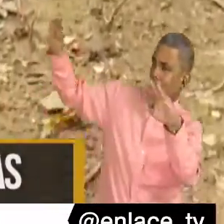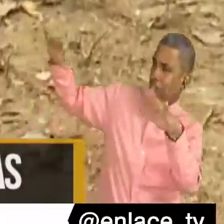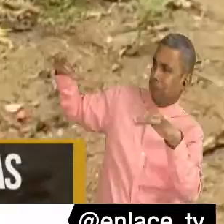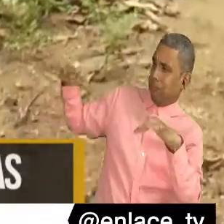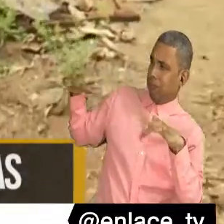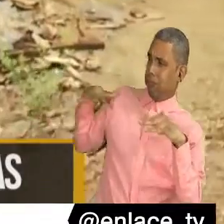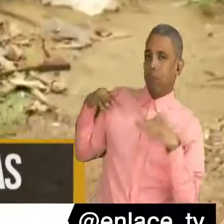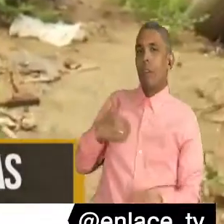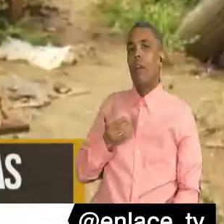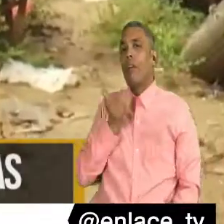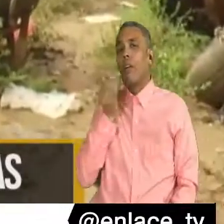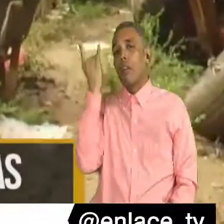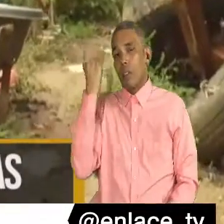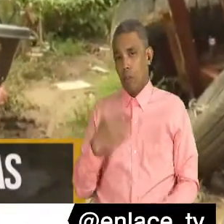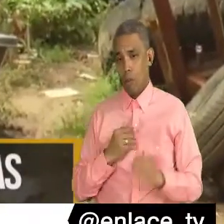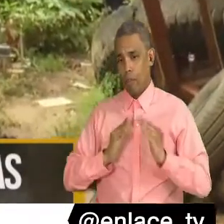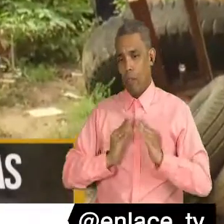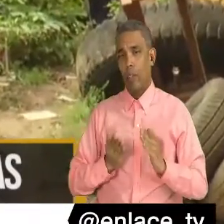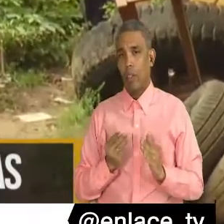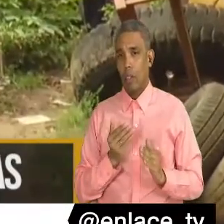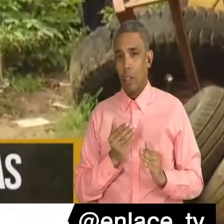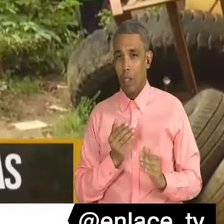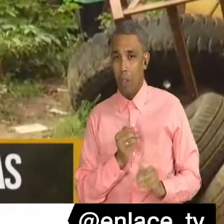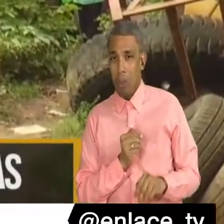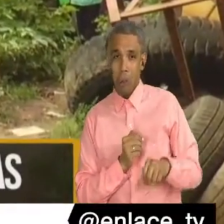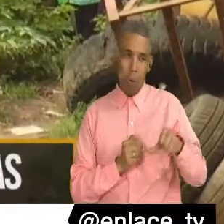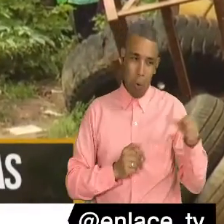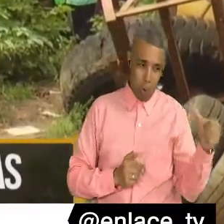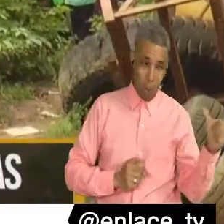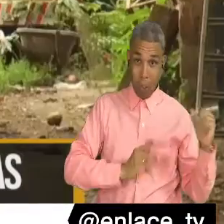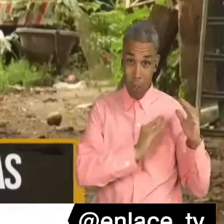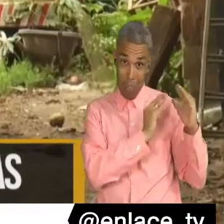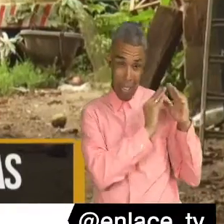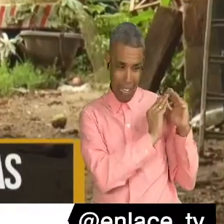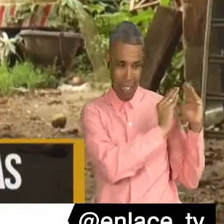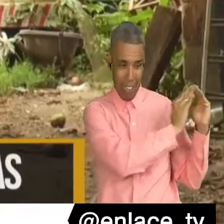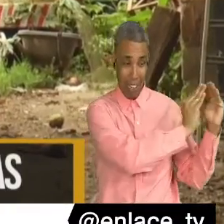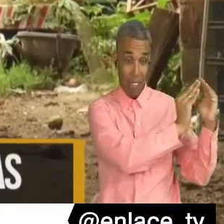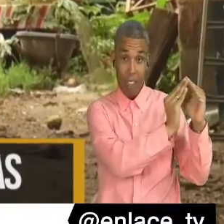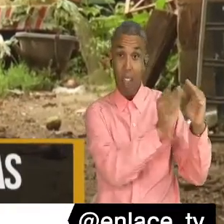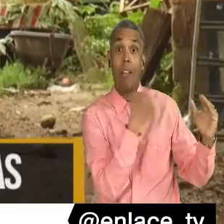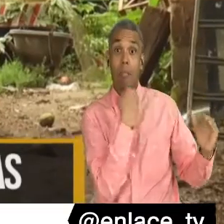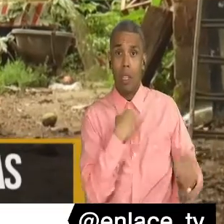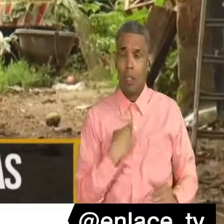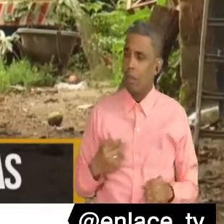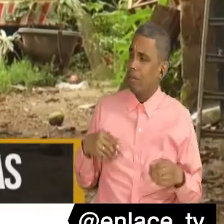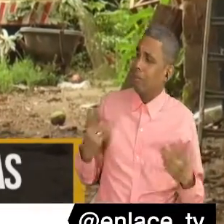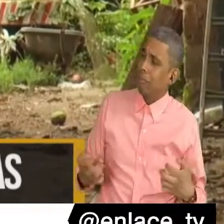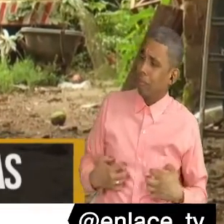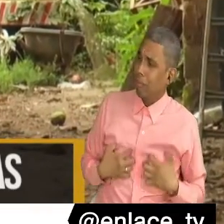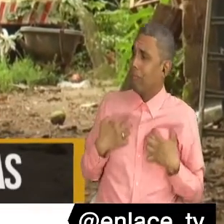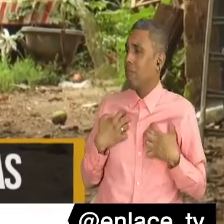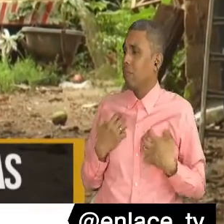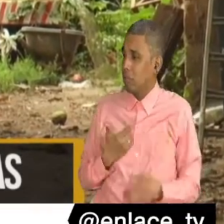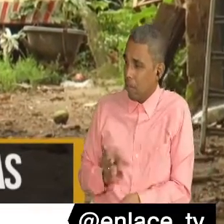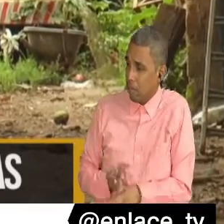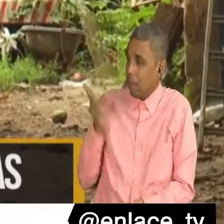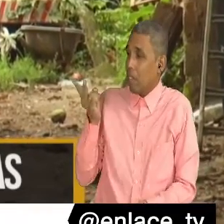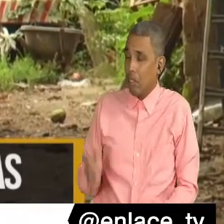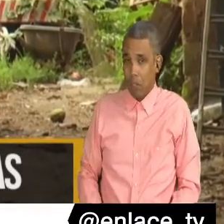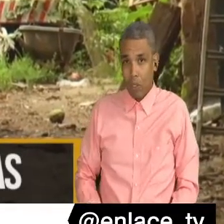que estaban asustados porque si se iba la máquina, pues caía ahí en las casas. Ellos